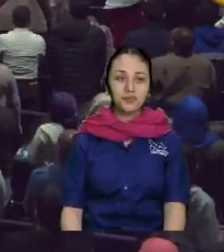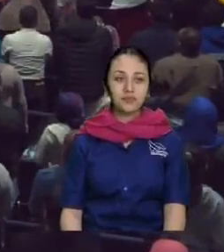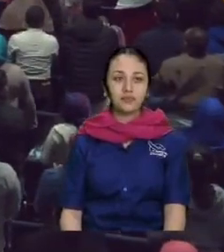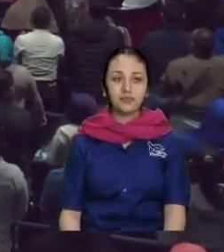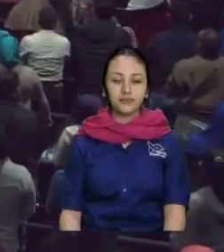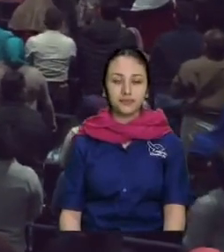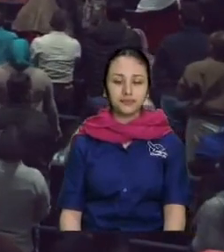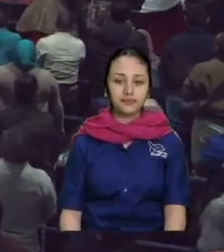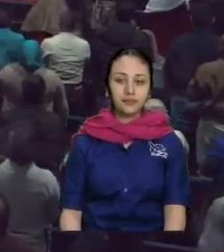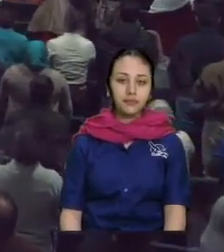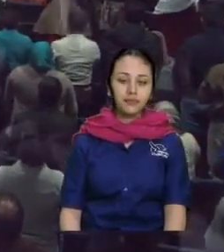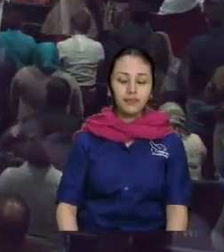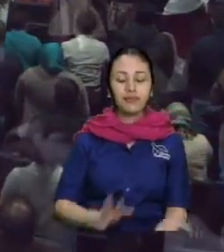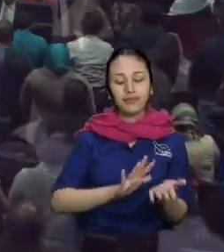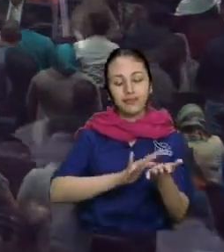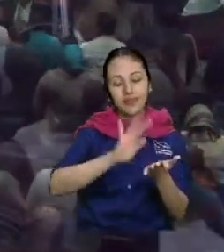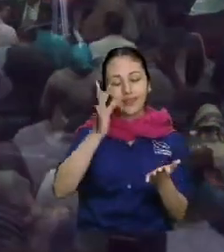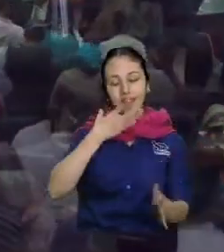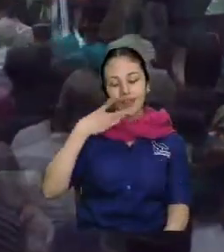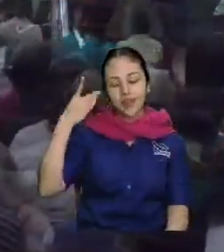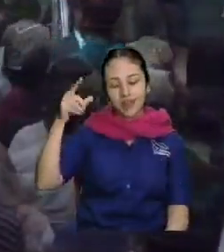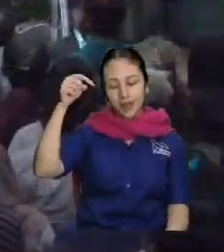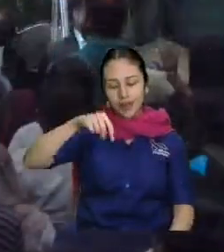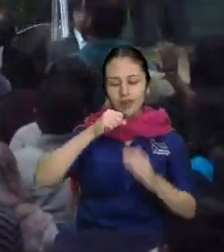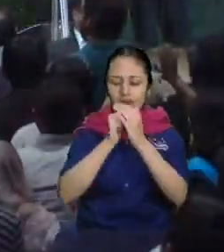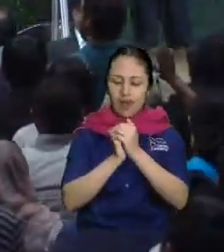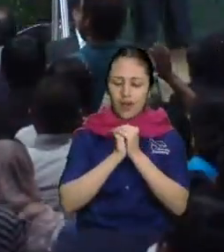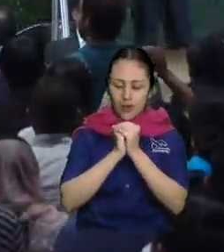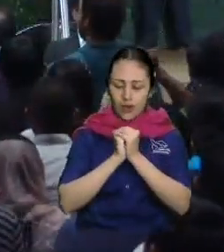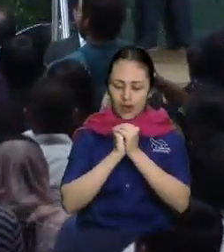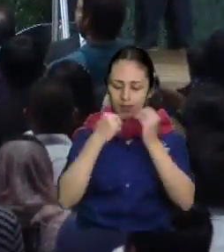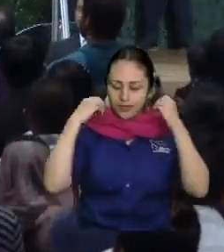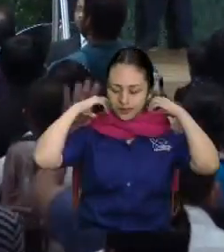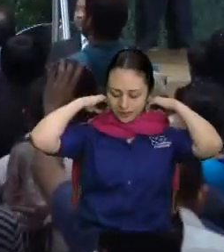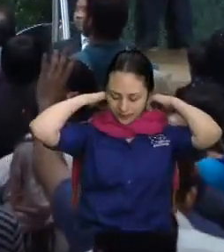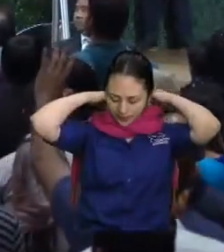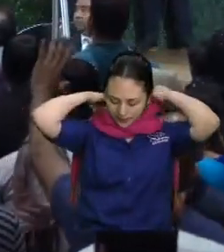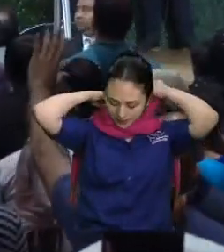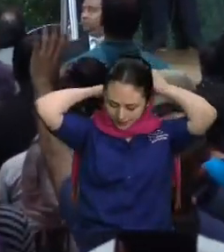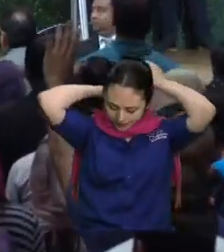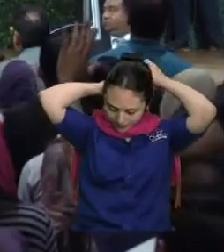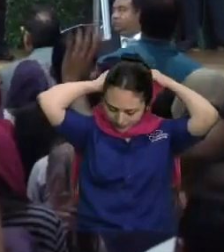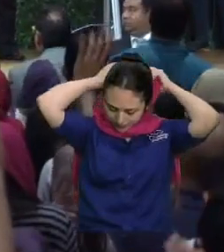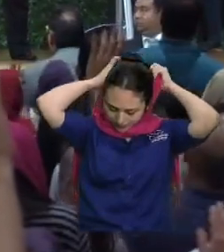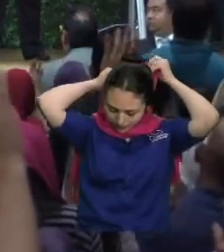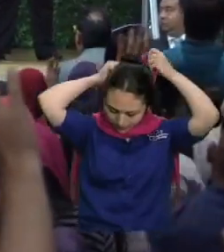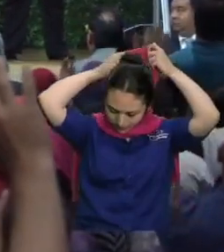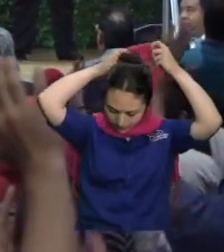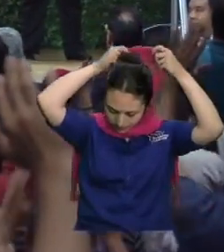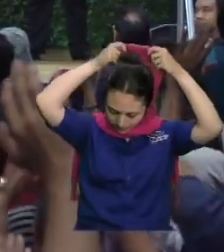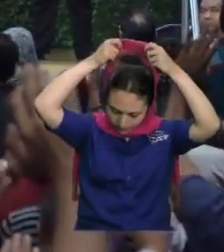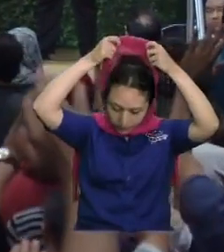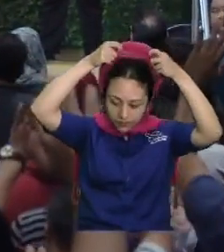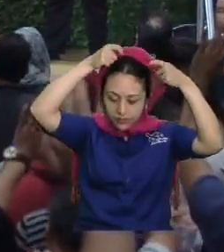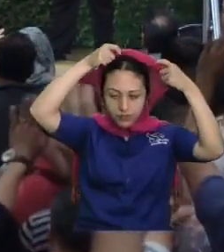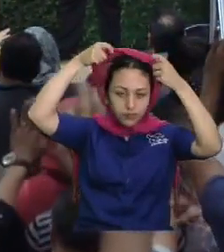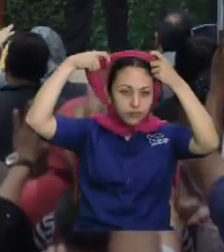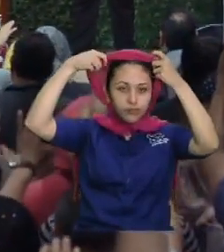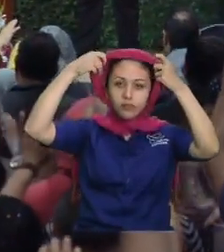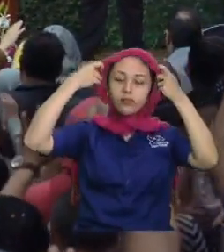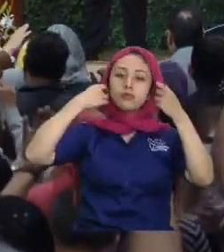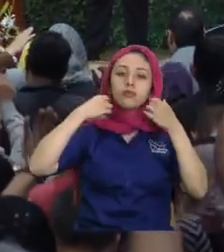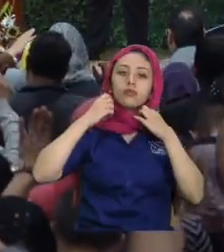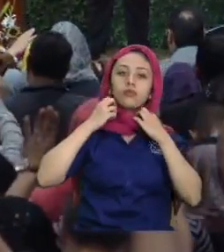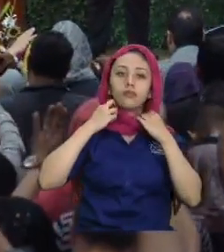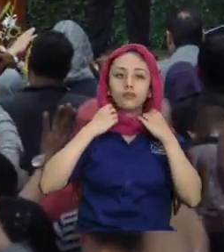aquí viene alguien más. Gloria a Dios. Vamos a orar. Extienda sus manos para acá, por favor. Y empiece a bendecir.